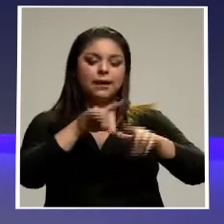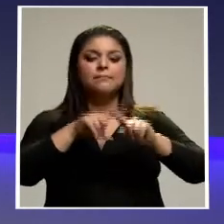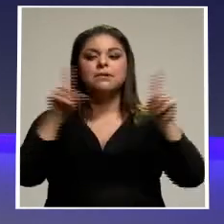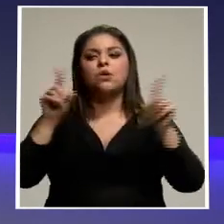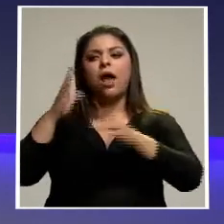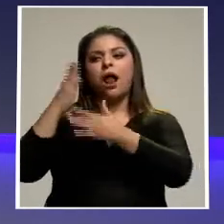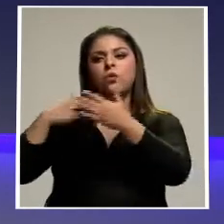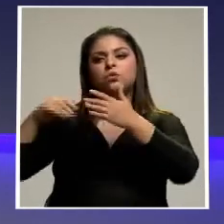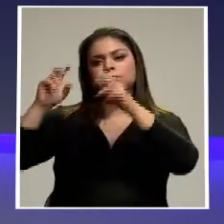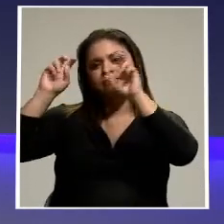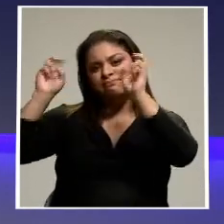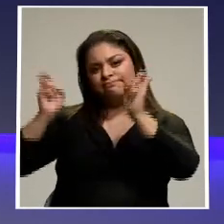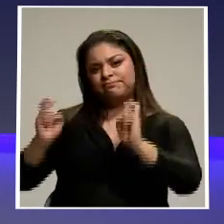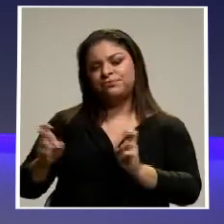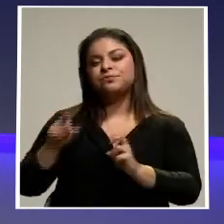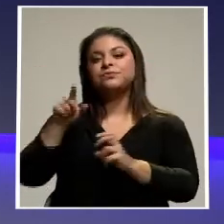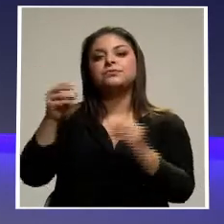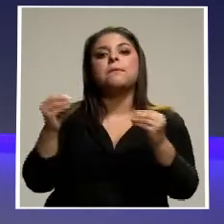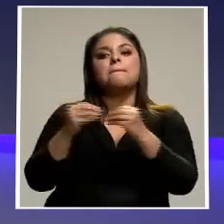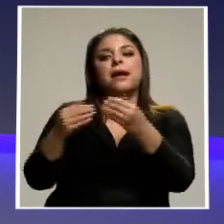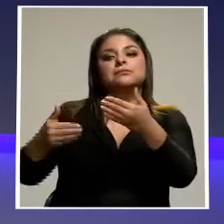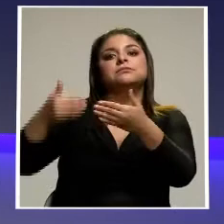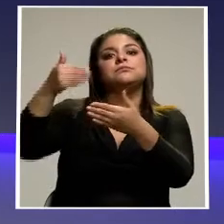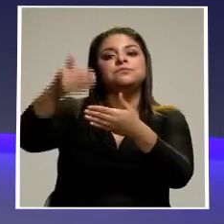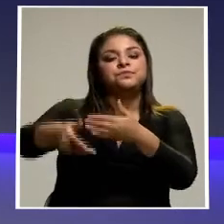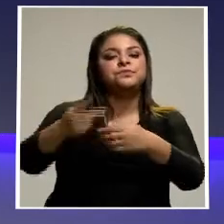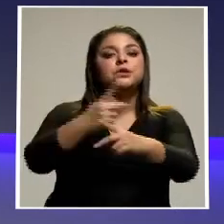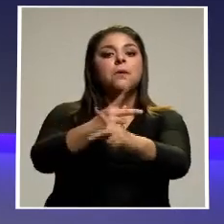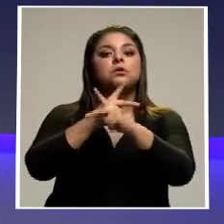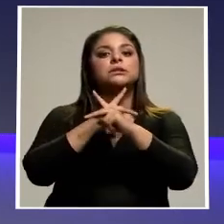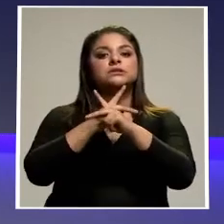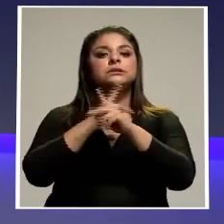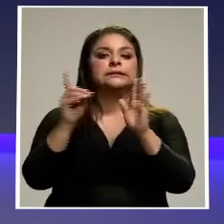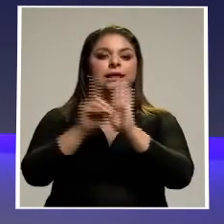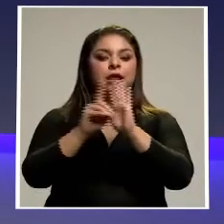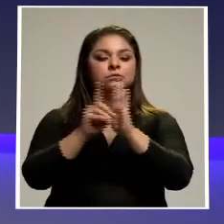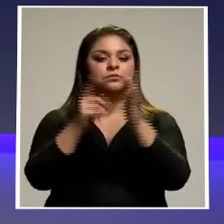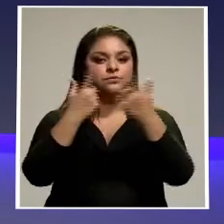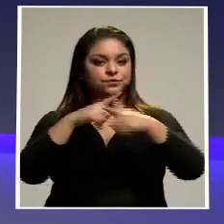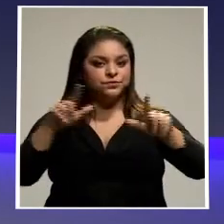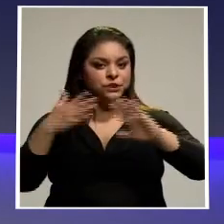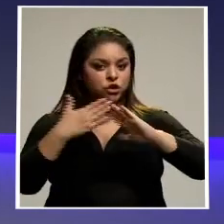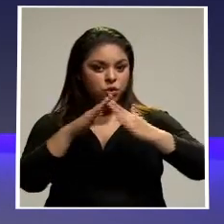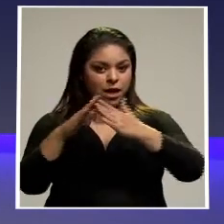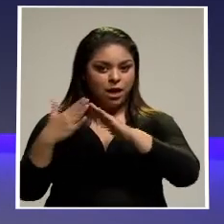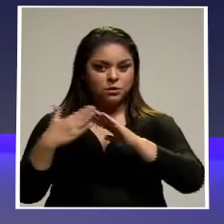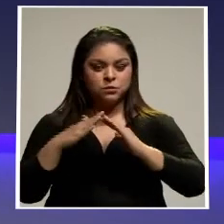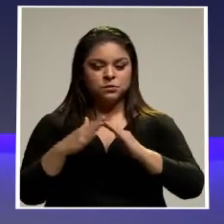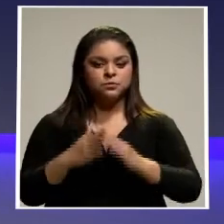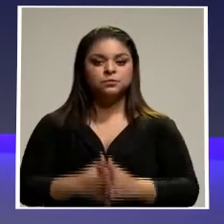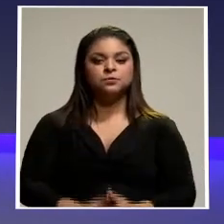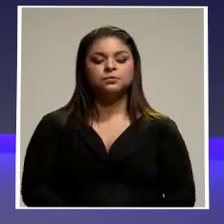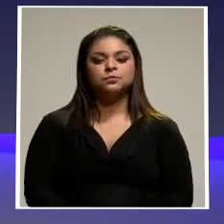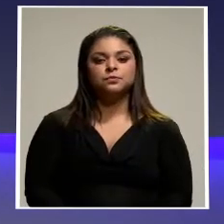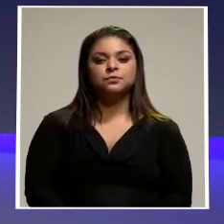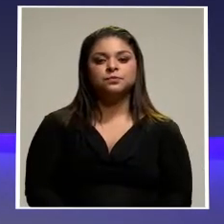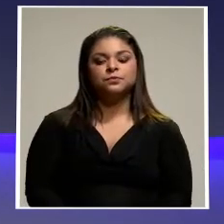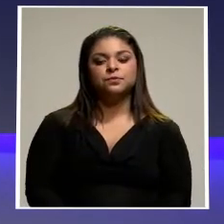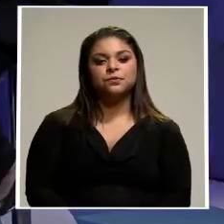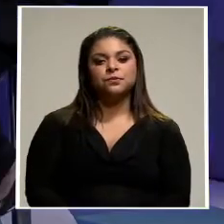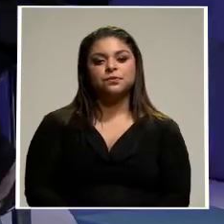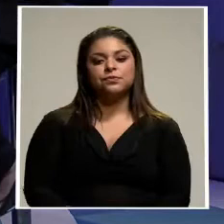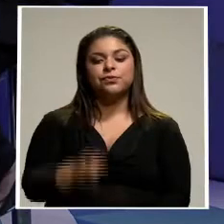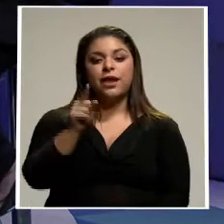más allá en la protección de los derechos y libertades de los ciudadanos. Ahí apuntaba la pregunta de